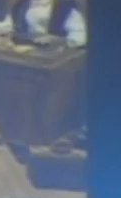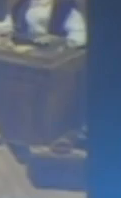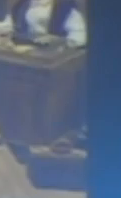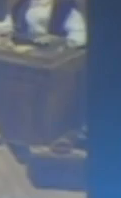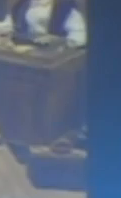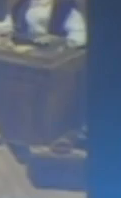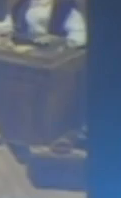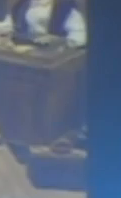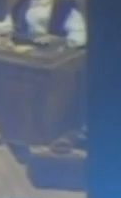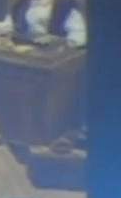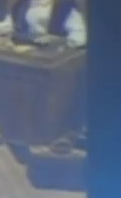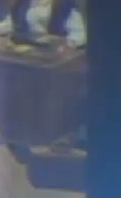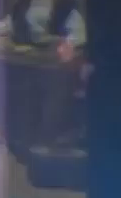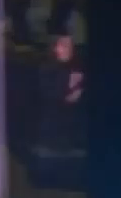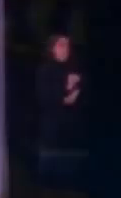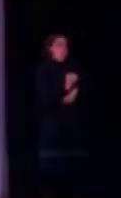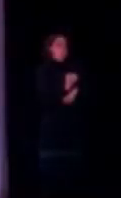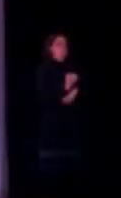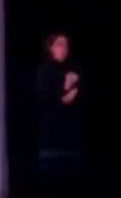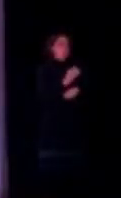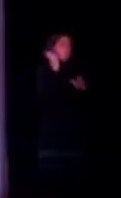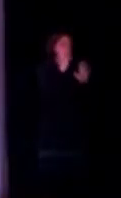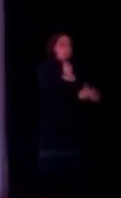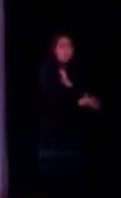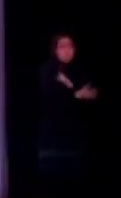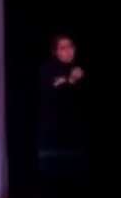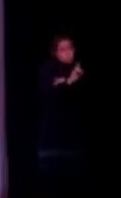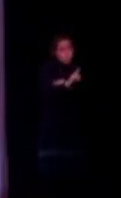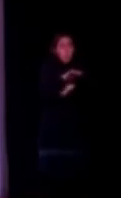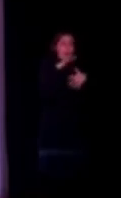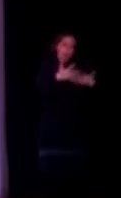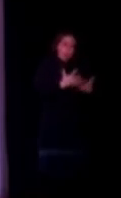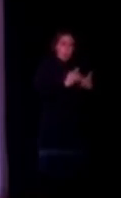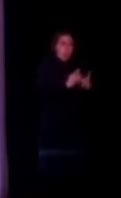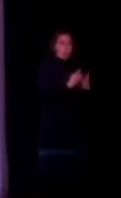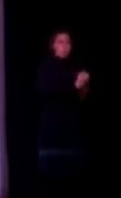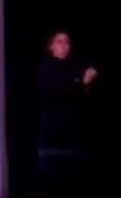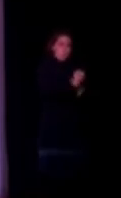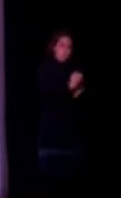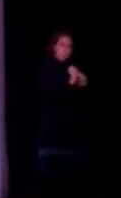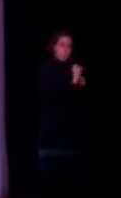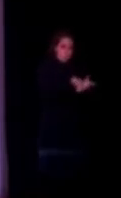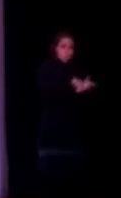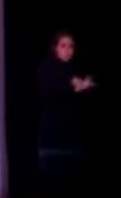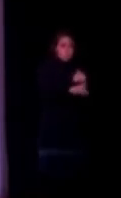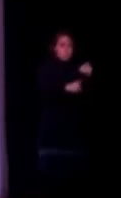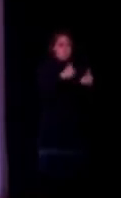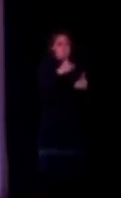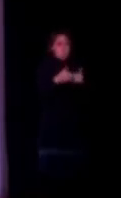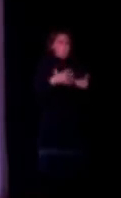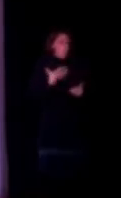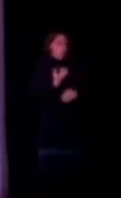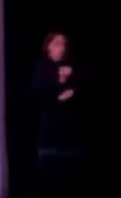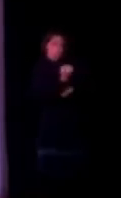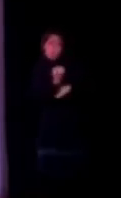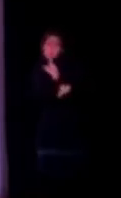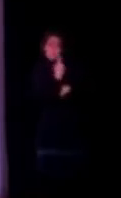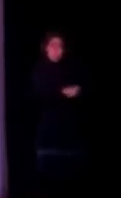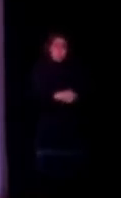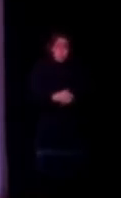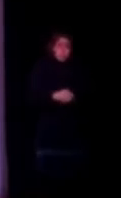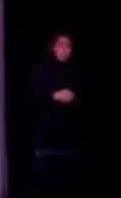una situación transitoria en el tránsito de cualquier alumna o cualquier alumno en el ámbito de la escuela. Antes o después, toda alumna es muy